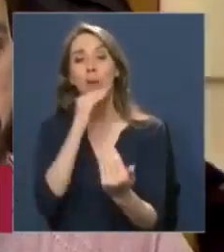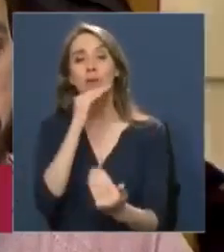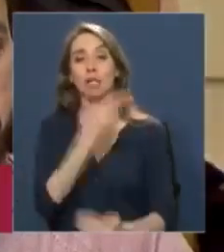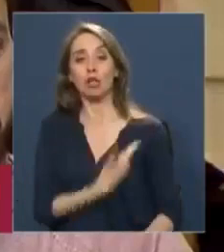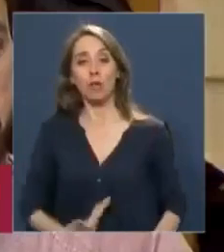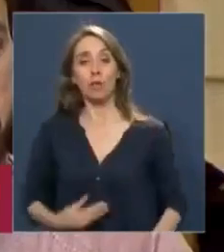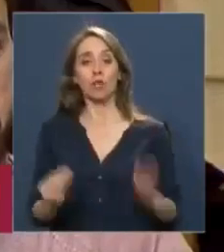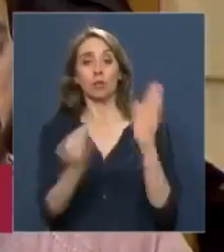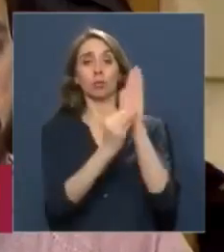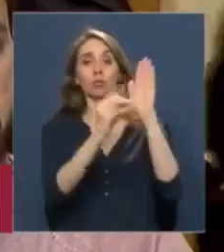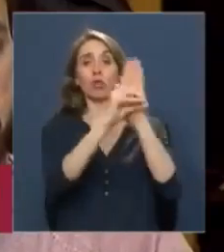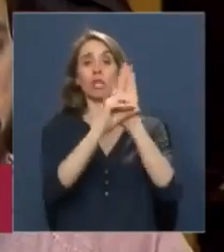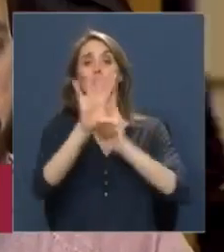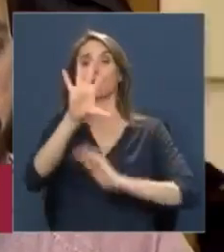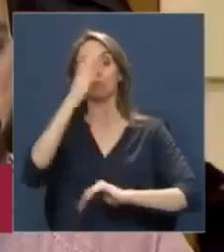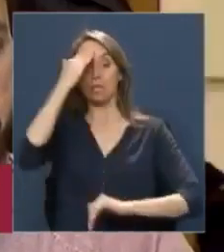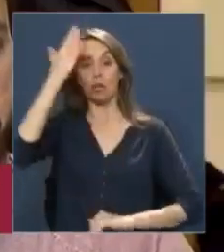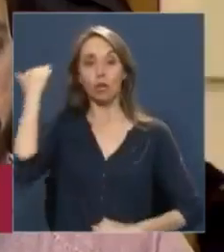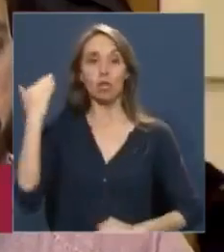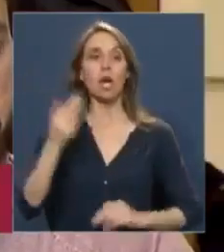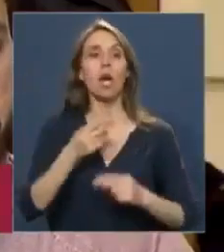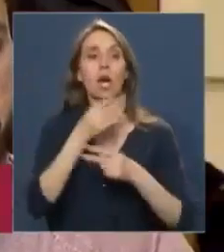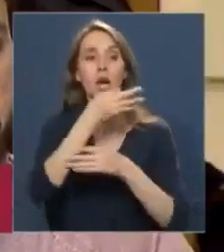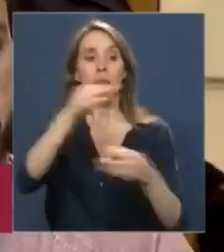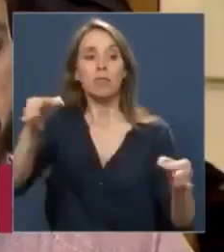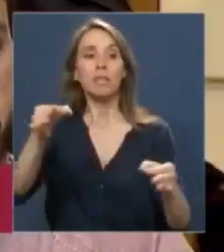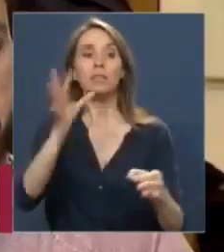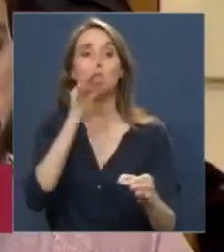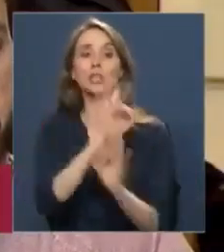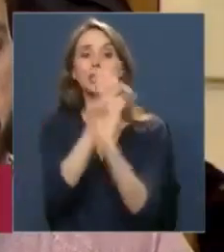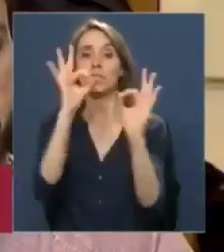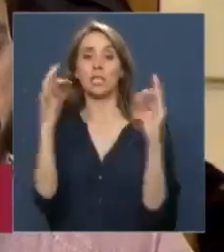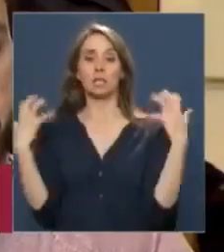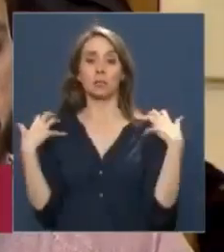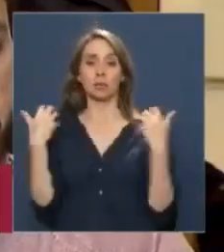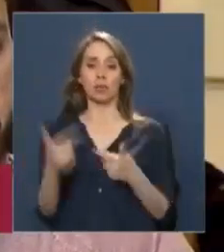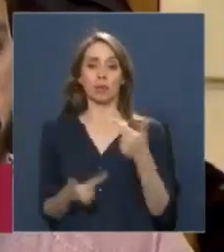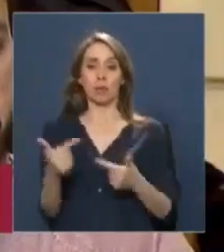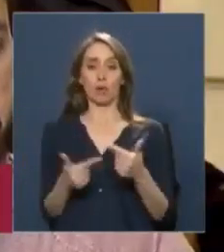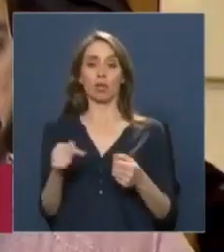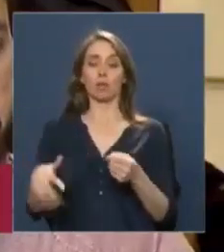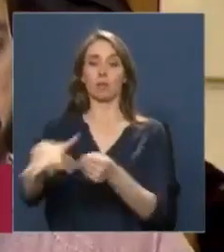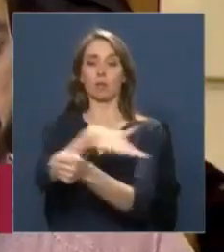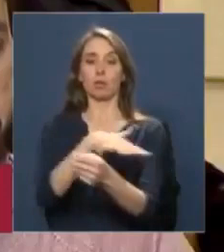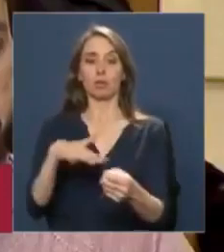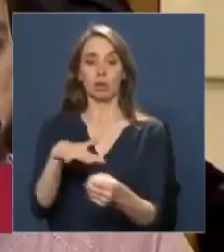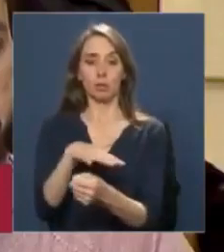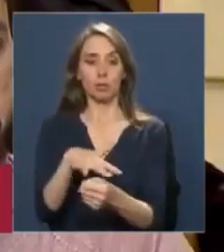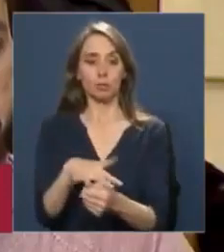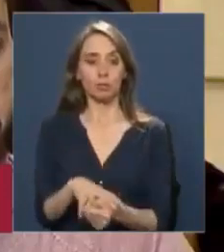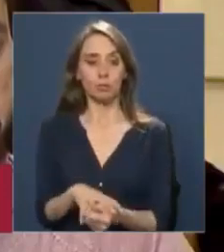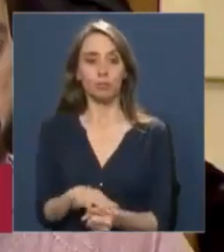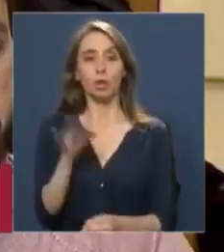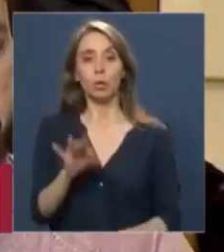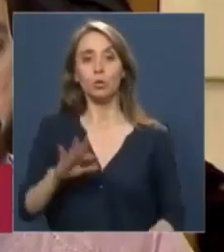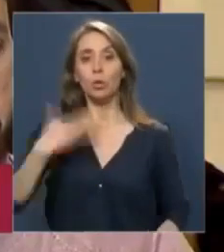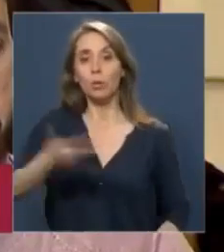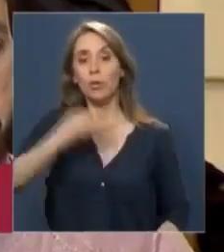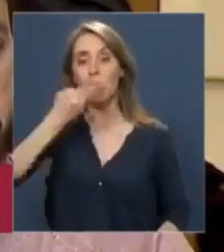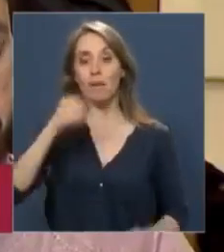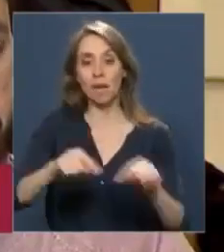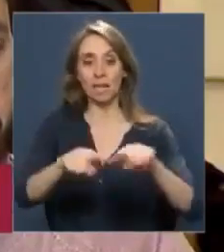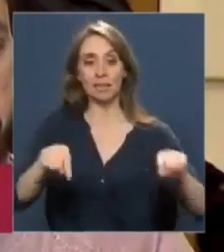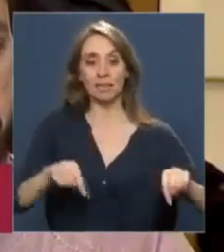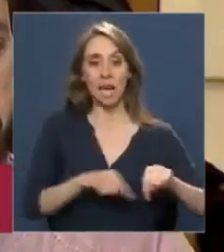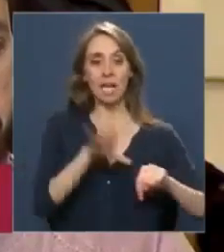viene acá, fuera de la sala, a decir ante la prensa que no tiene ninguna responsabilidad política por esta situación. Justo después de intervenir en la